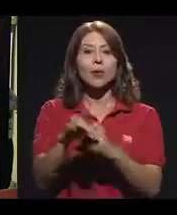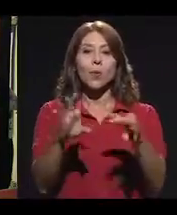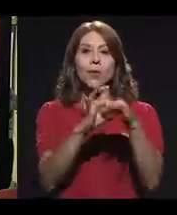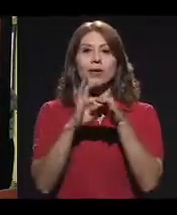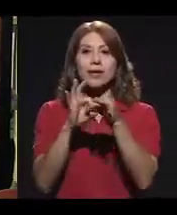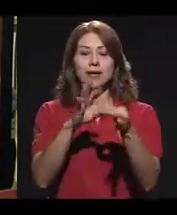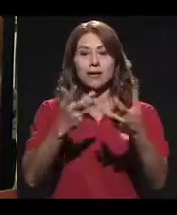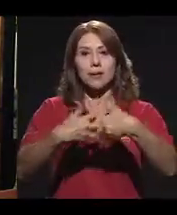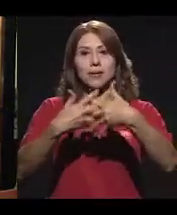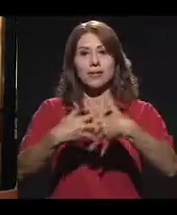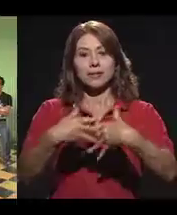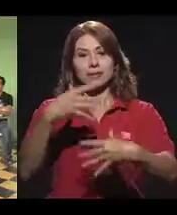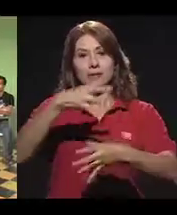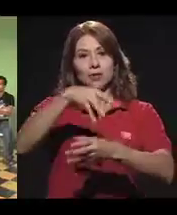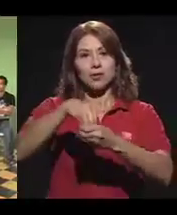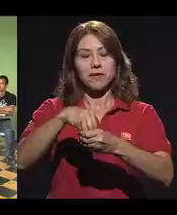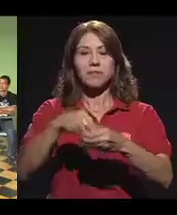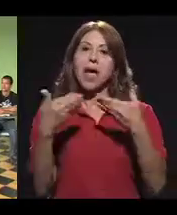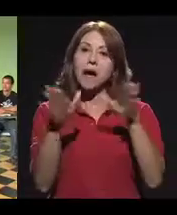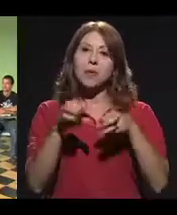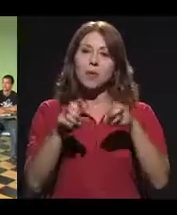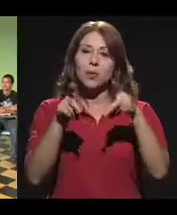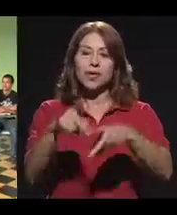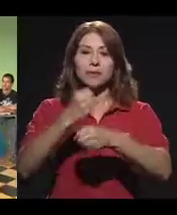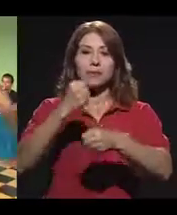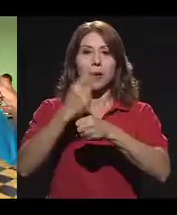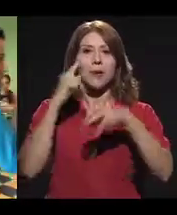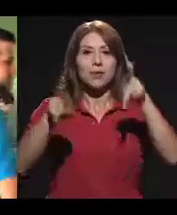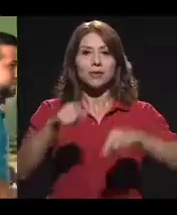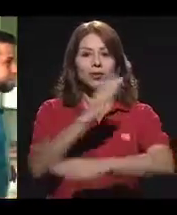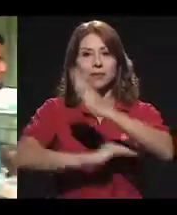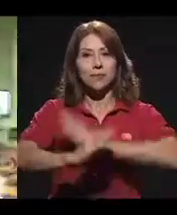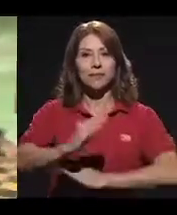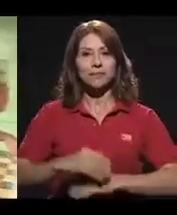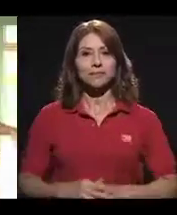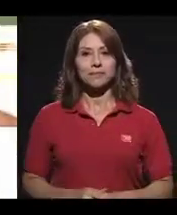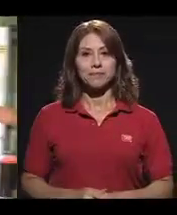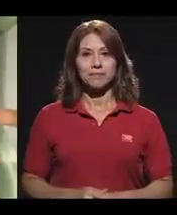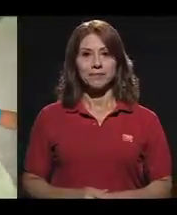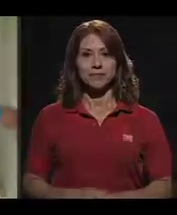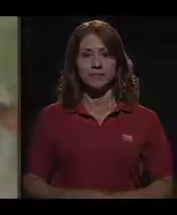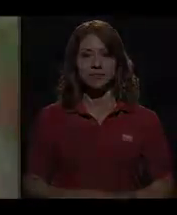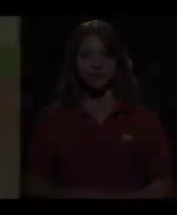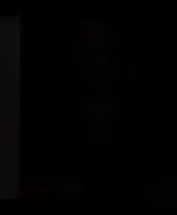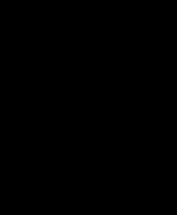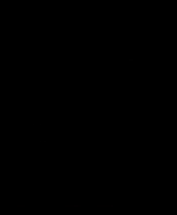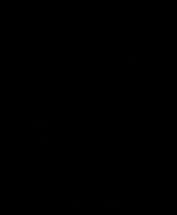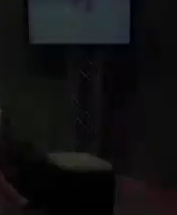abren camino en la apertura de oportunidades laborales para el colectivo con discapacidad.